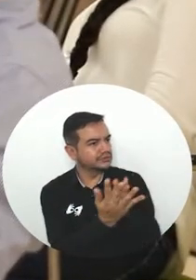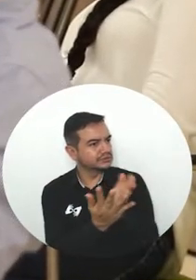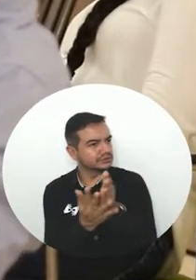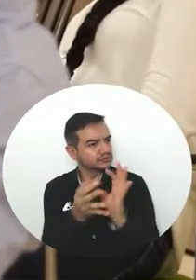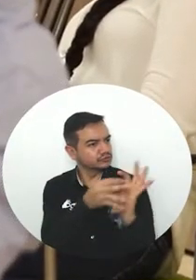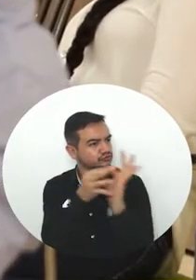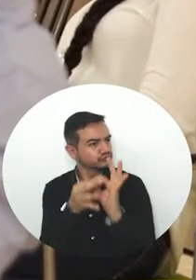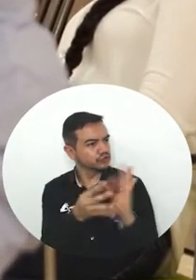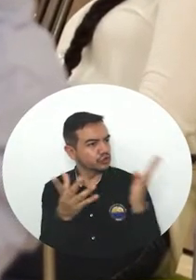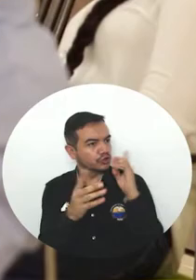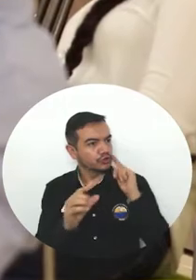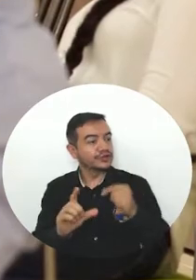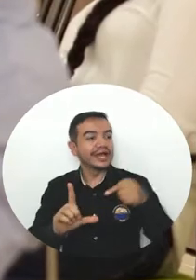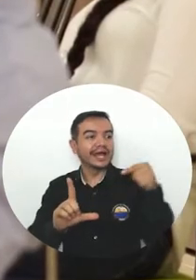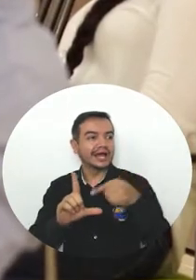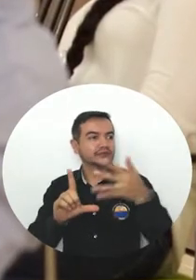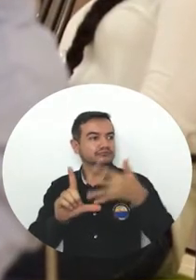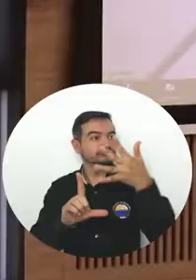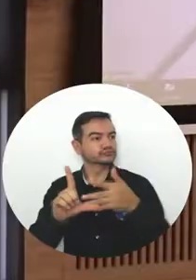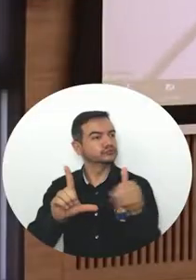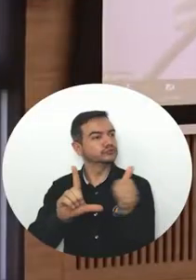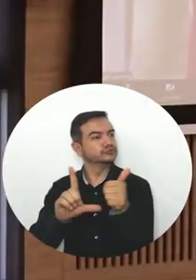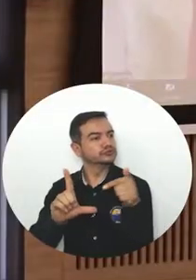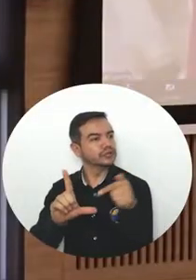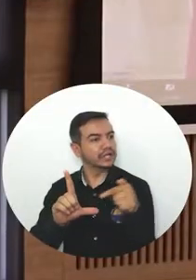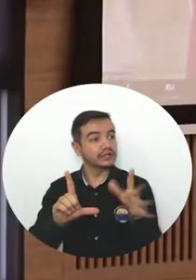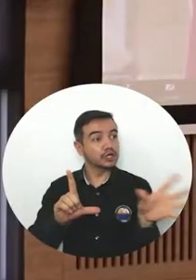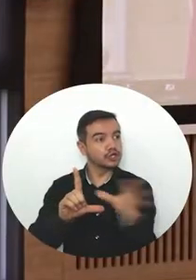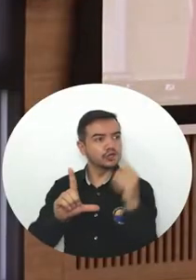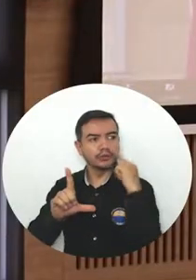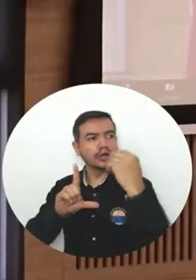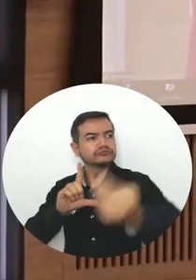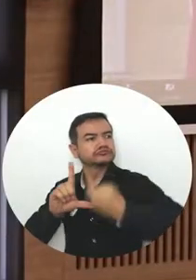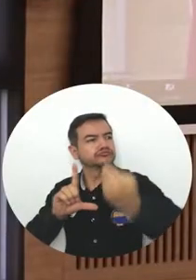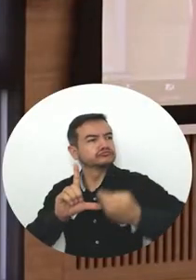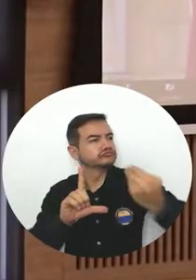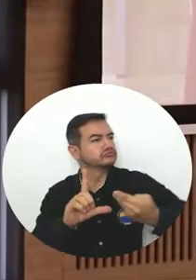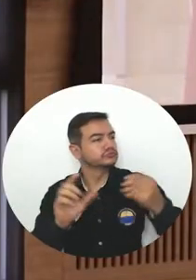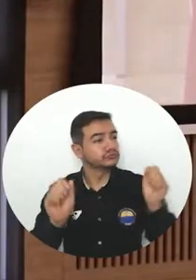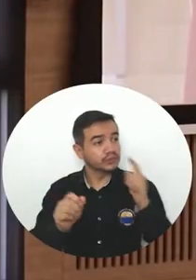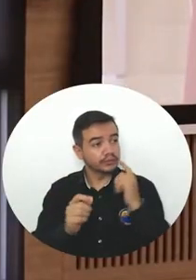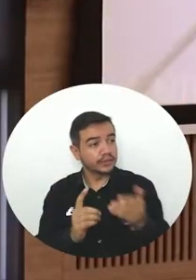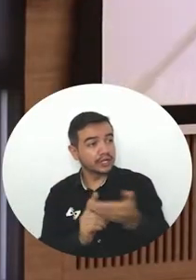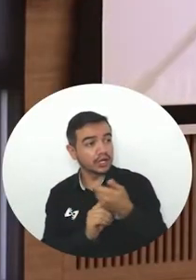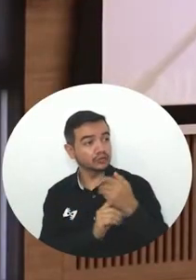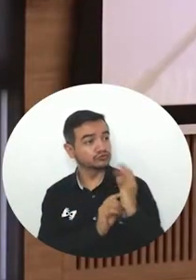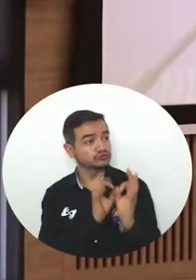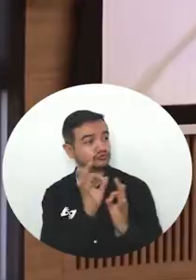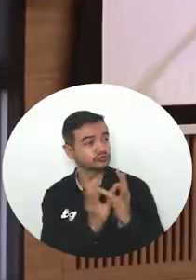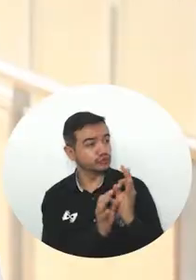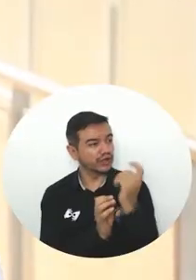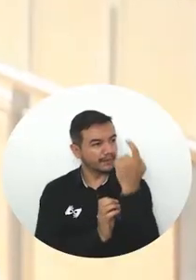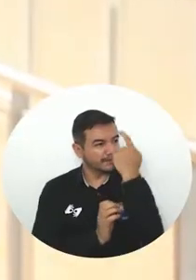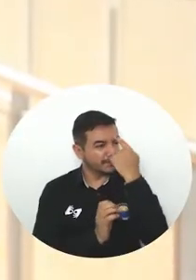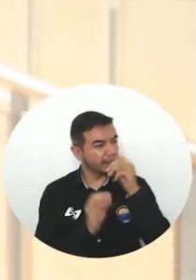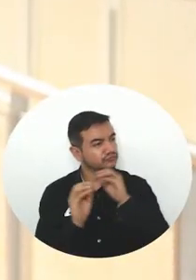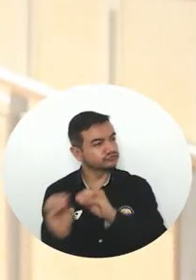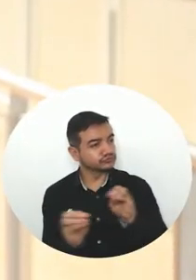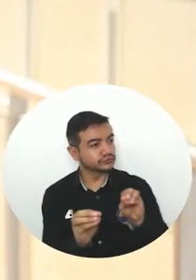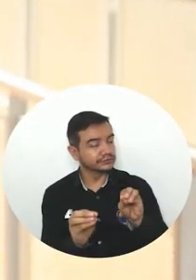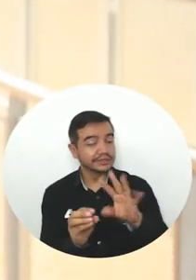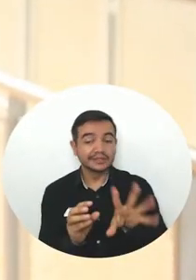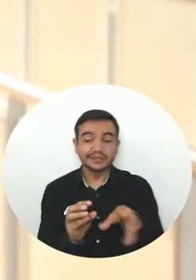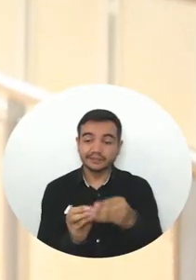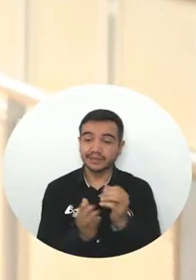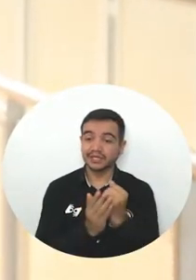el propósito de que alcanzara más personas y que finalmente cumplieran la función de apropiación social del conocimiento. E igualmente ratifica